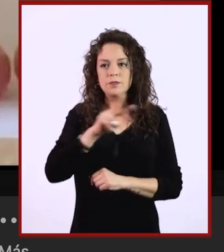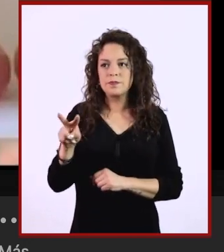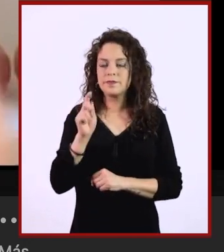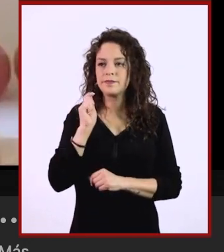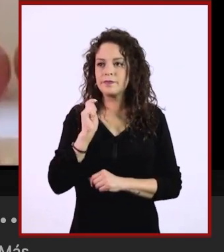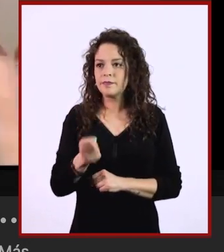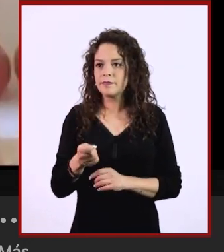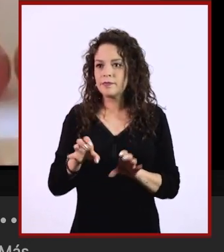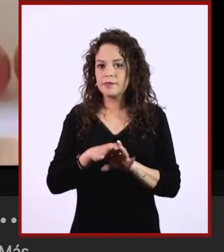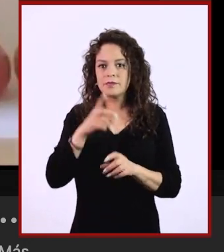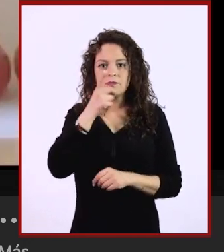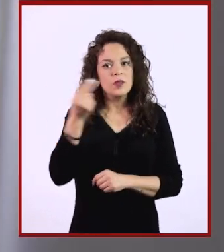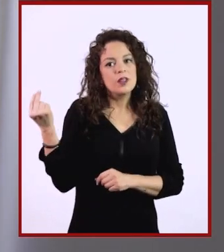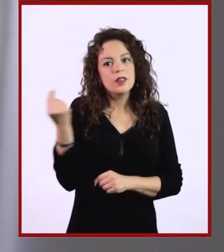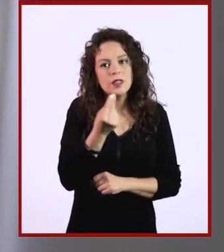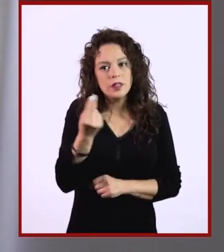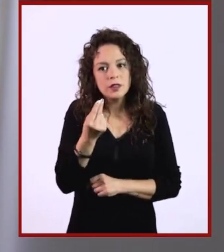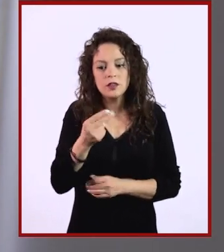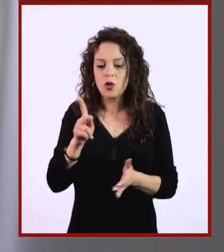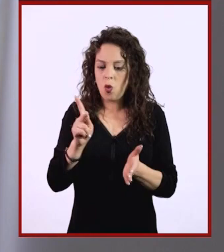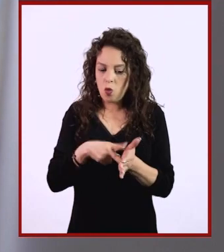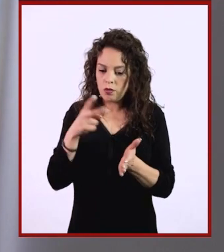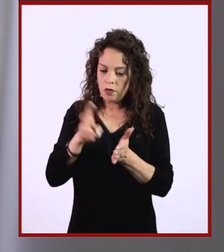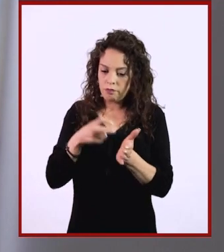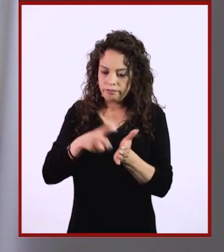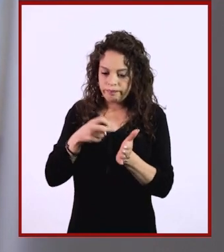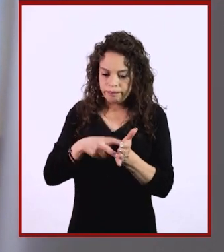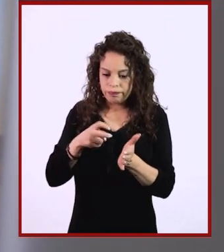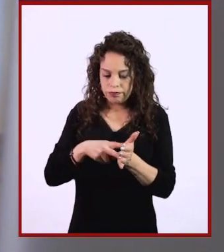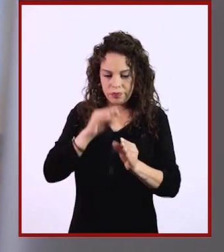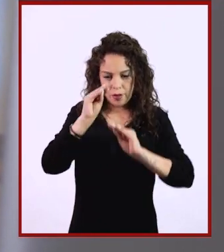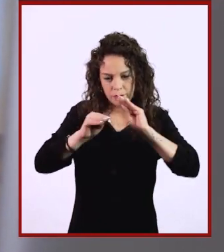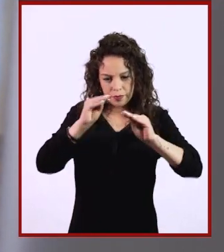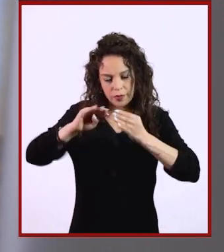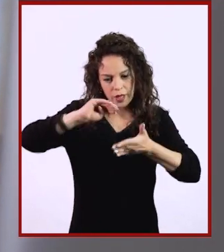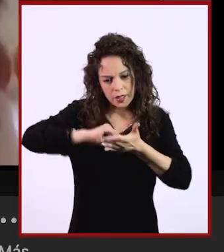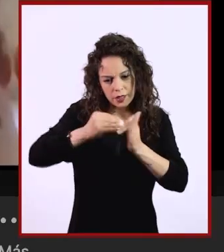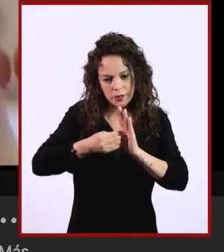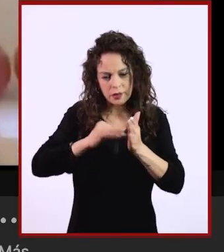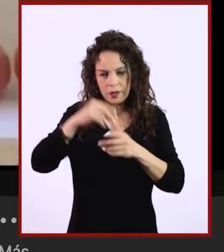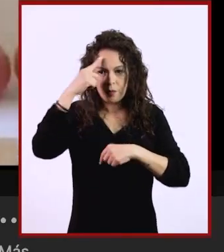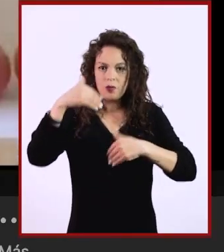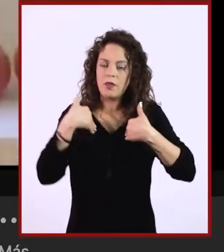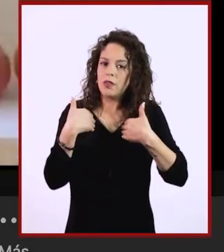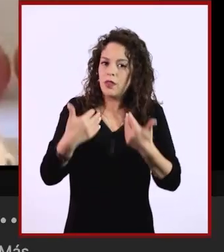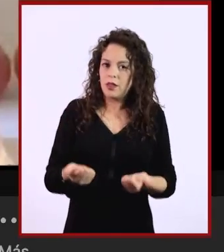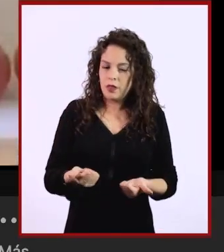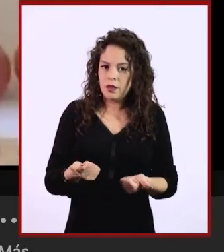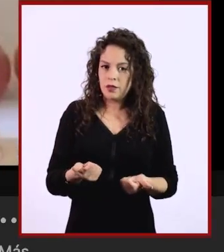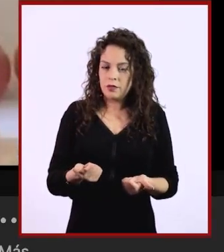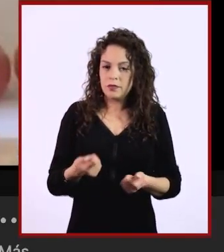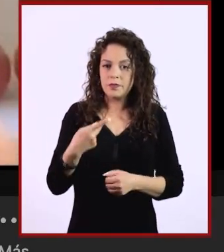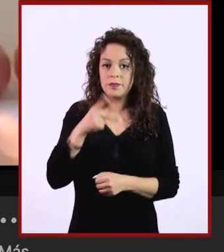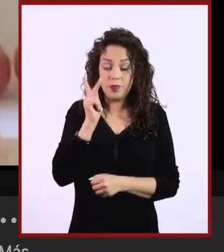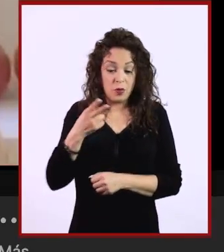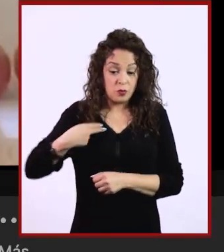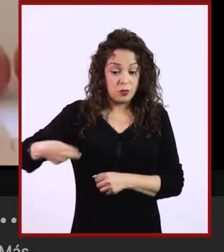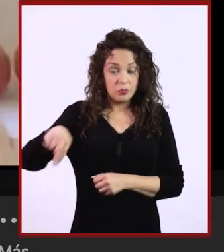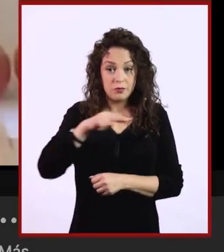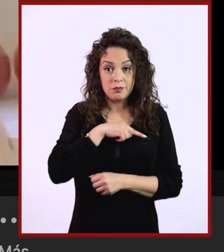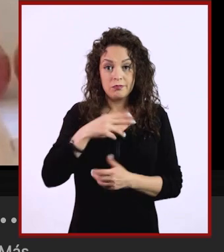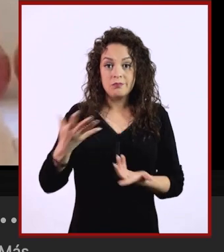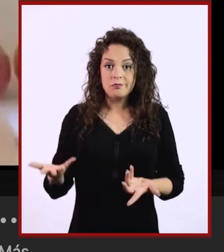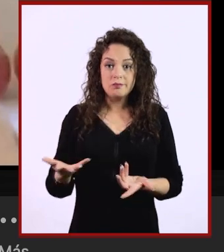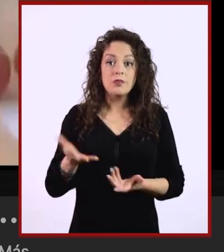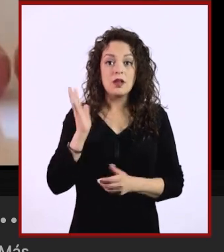esta necesidad de replantear muchas estrategias para concientizar sobre ciertos temas, porque pues resulta que nosotros no